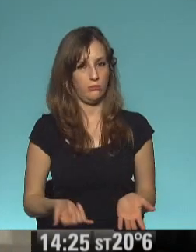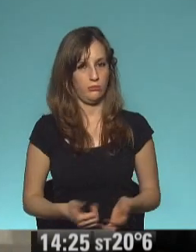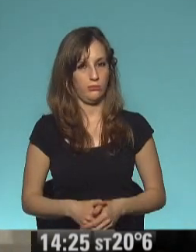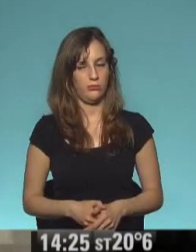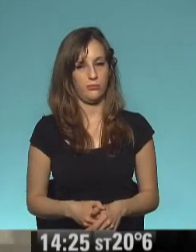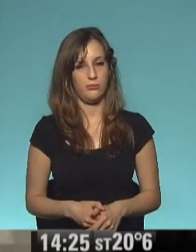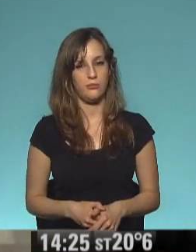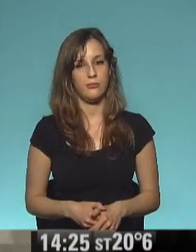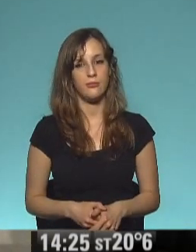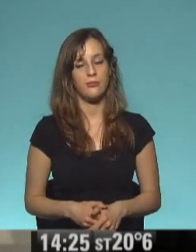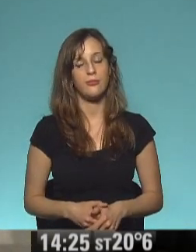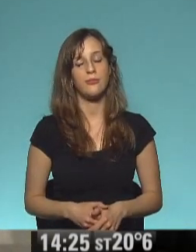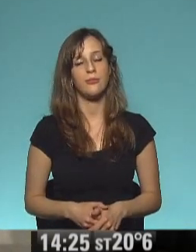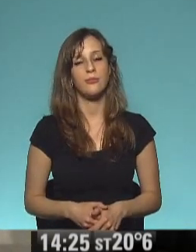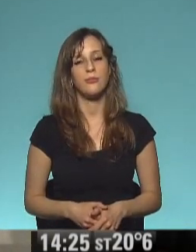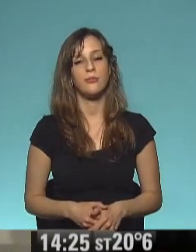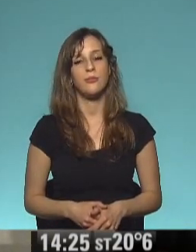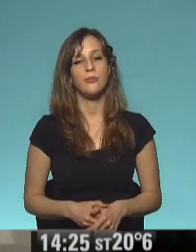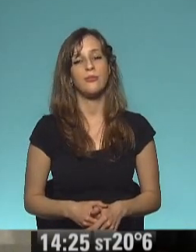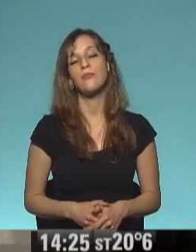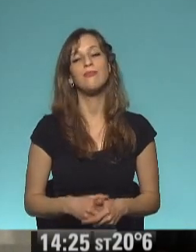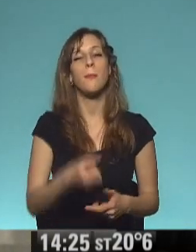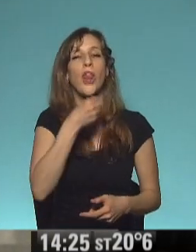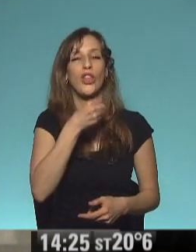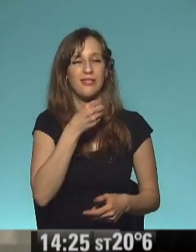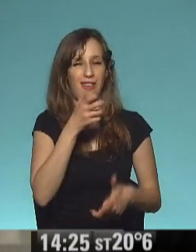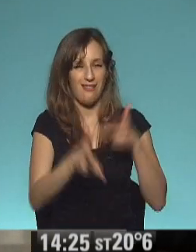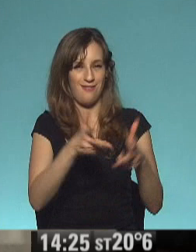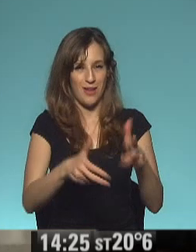Por la radio, el señor Hugo Soto, de Radio Provincia.